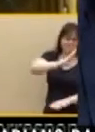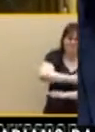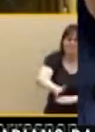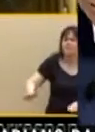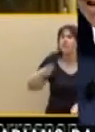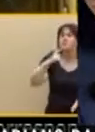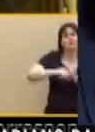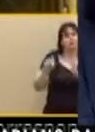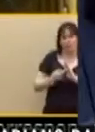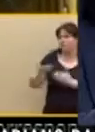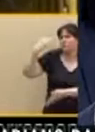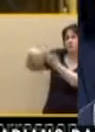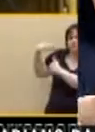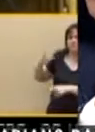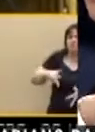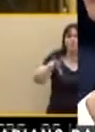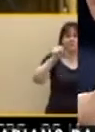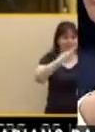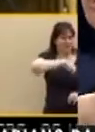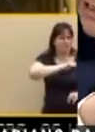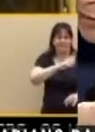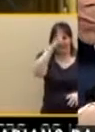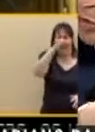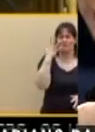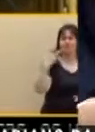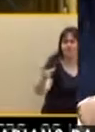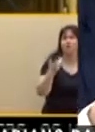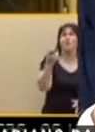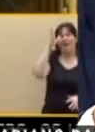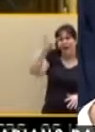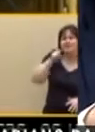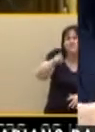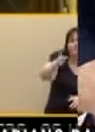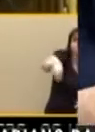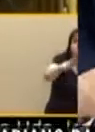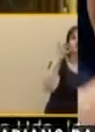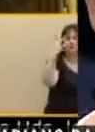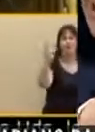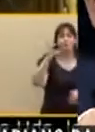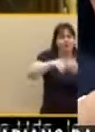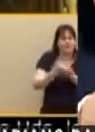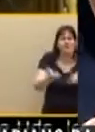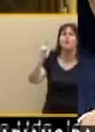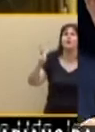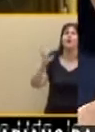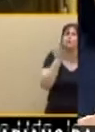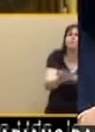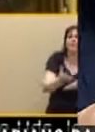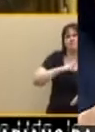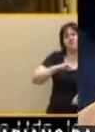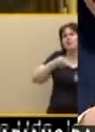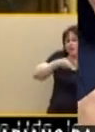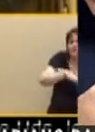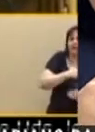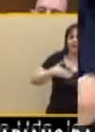mejor es verdad que presente el gobierno deja pasa como sobre asco es sobre el tema sobre el que quiere debatir y